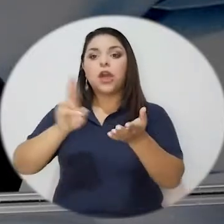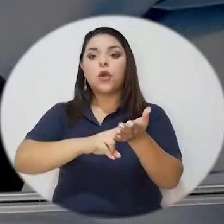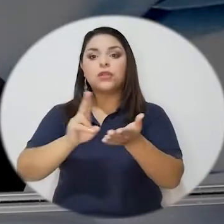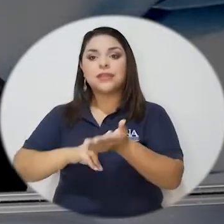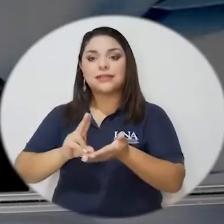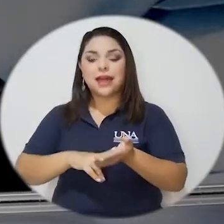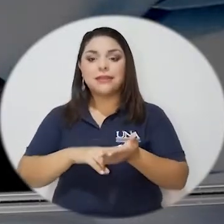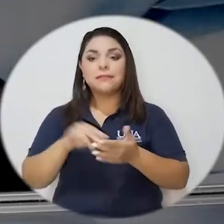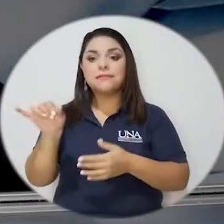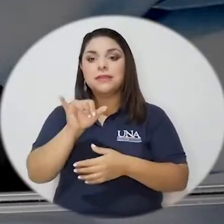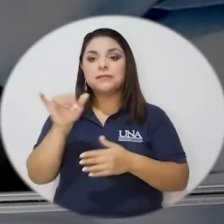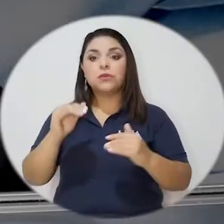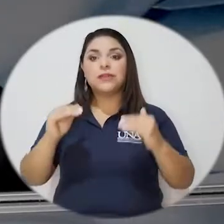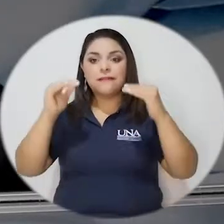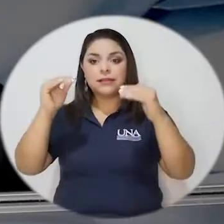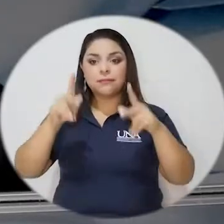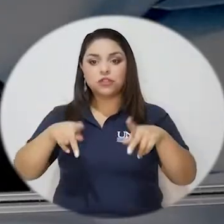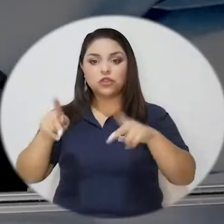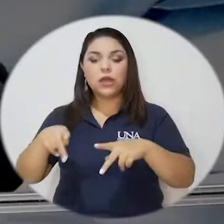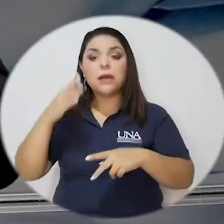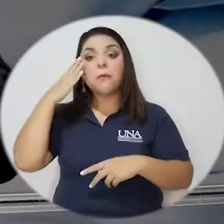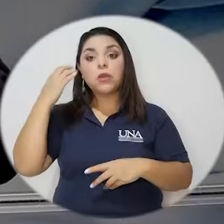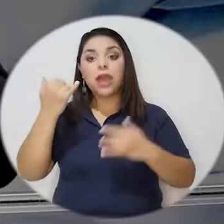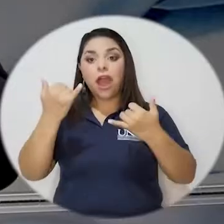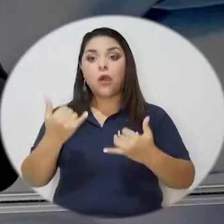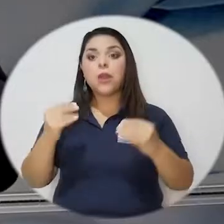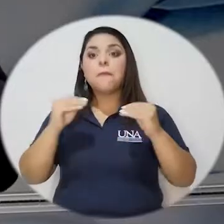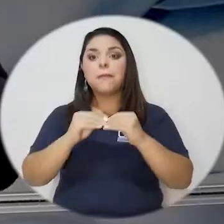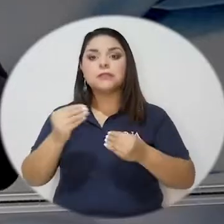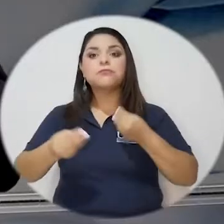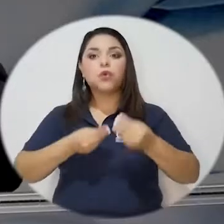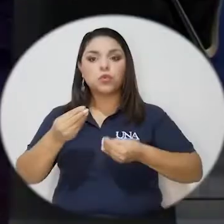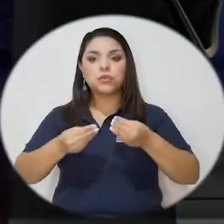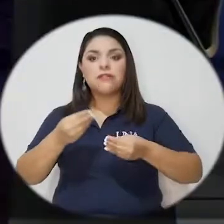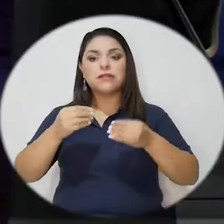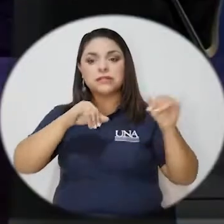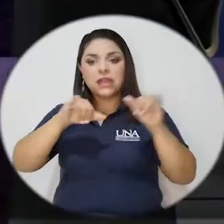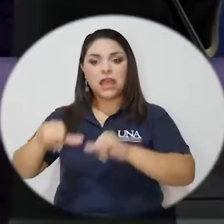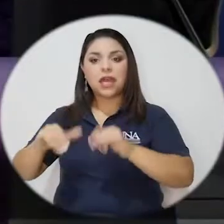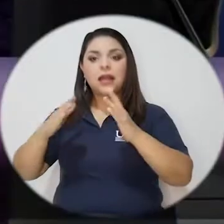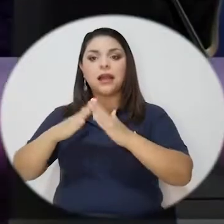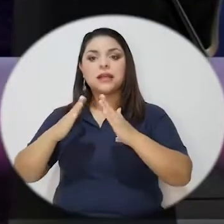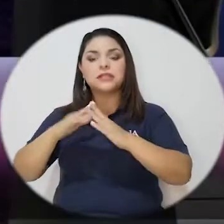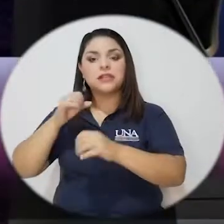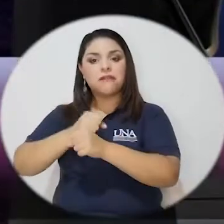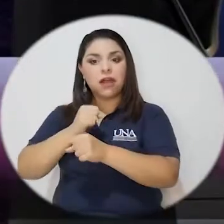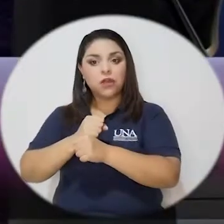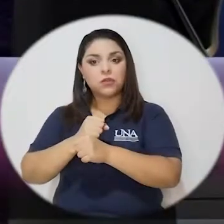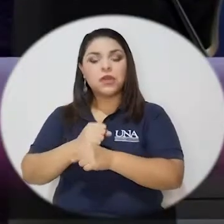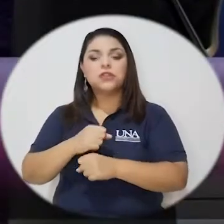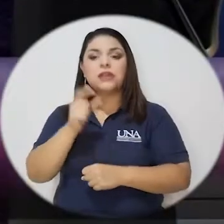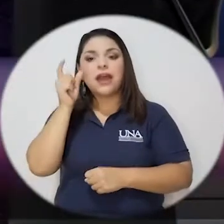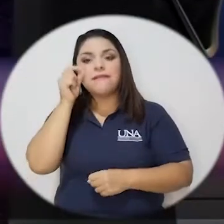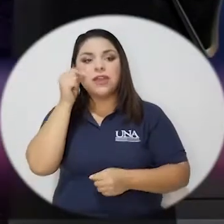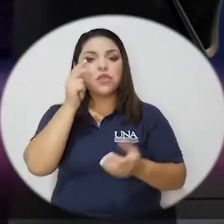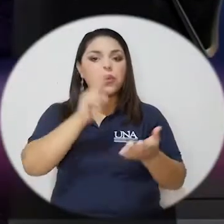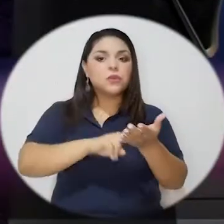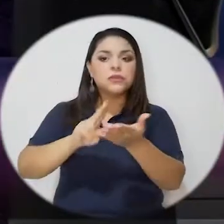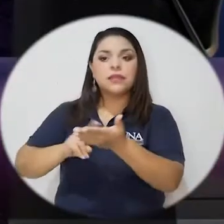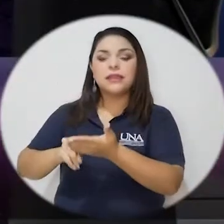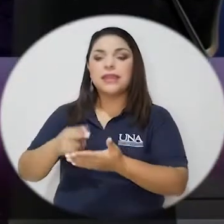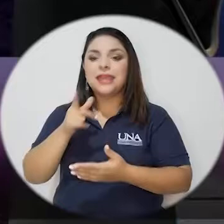se volvieron más productivas teletrabajando. Entonces están haciendo un balance a quienes conservan, a quienes no. Además hay empleados que no pueden ser